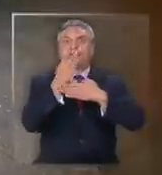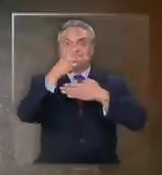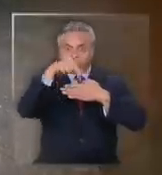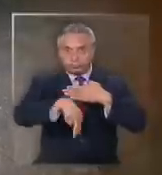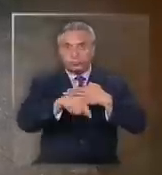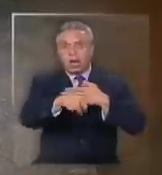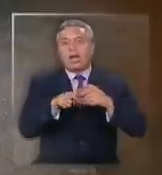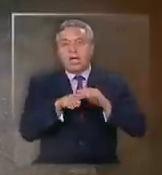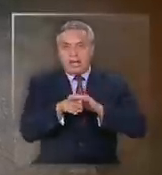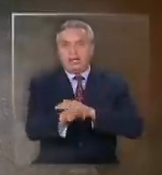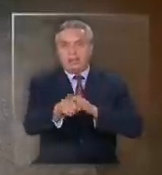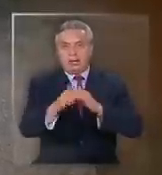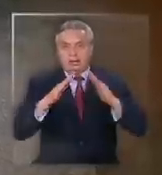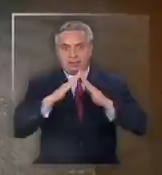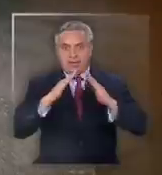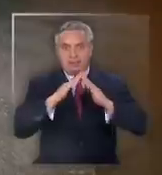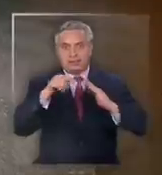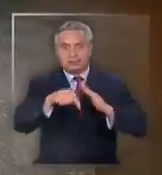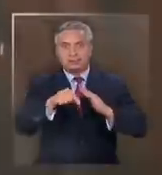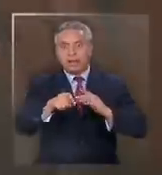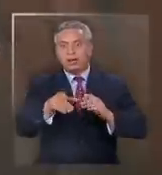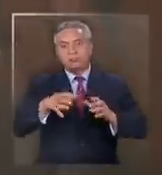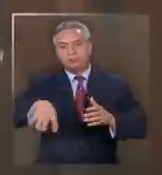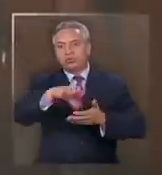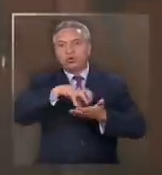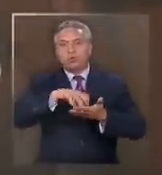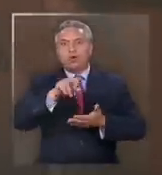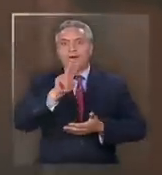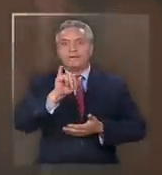domicilio, que se encuentra acá en la comuna de Vitacura,